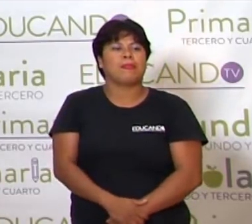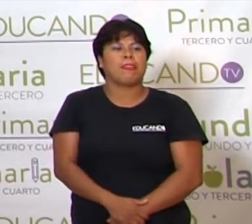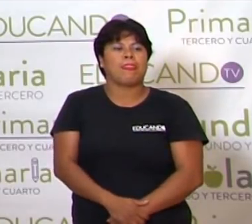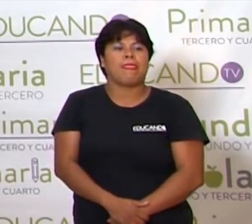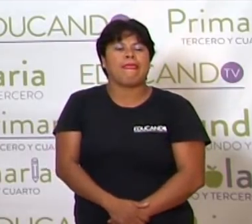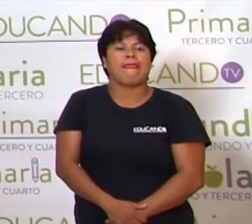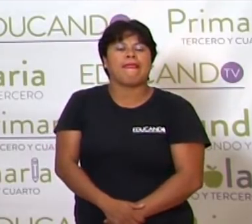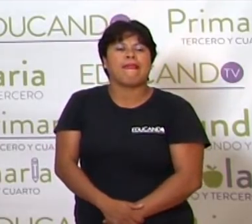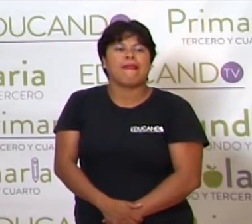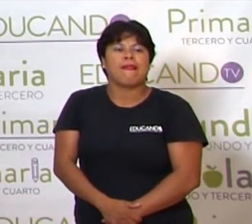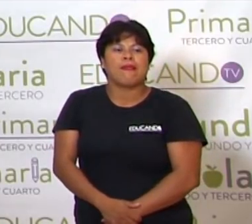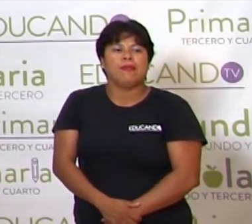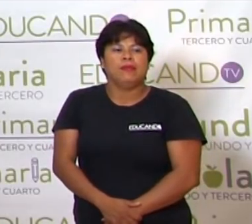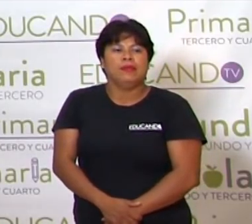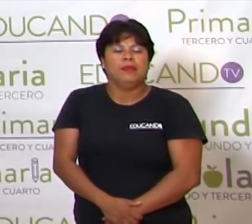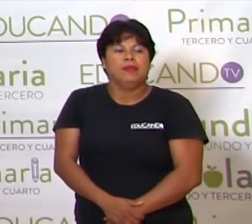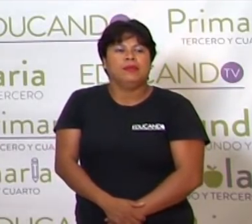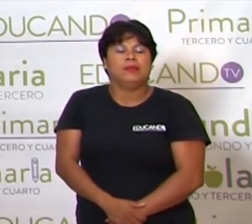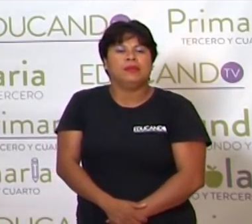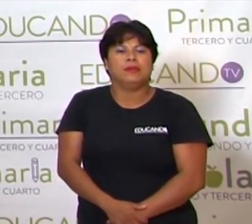Está mi maizal.